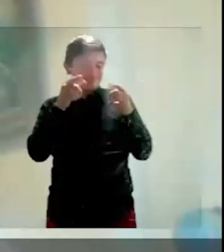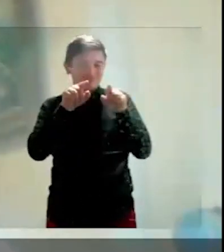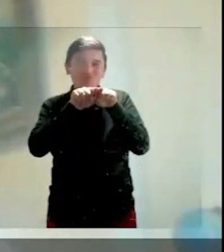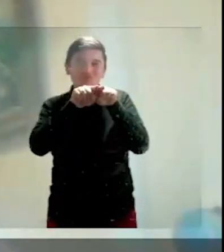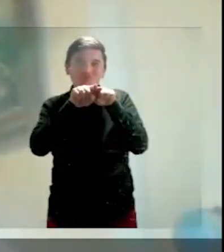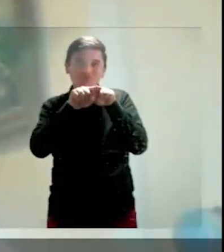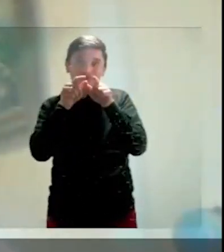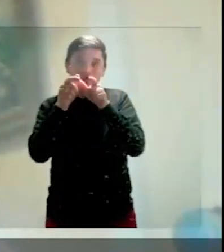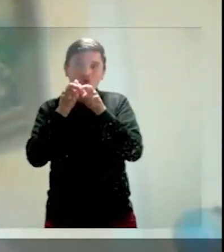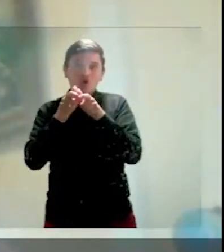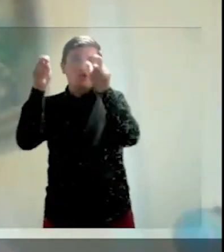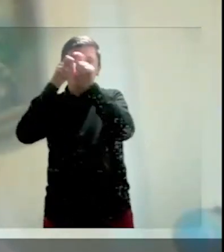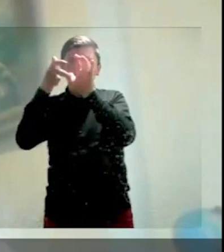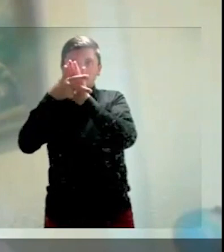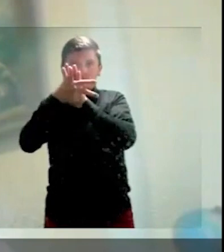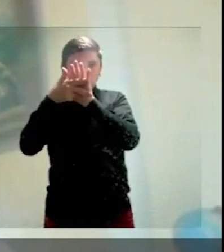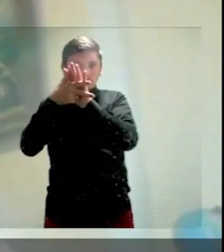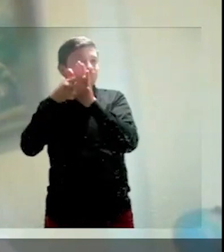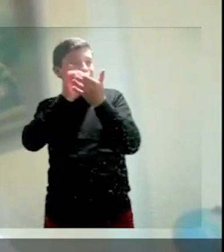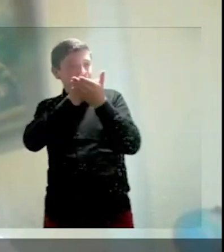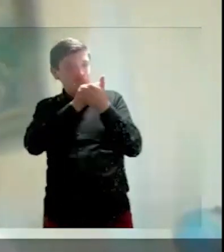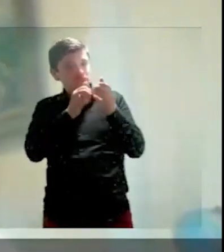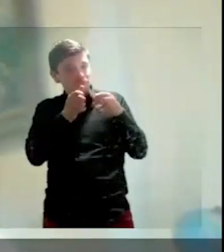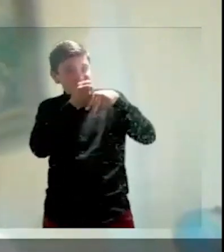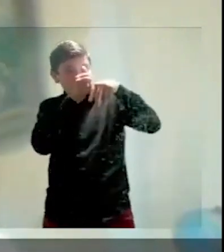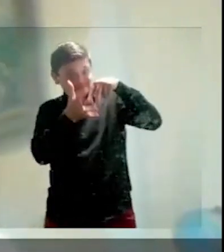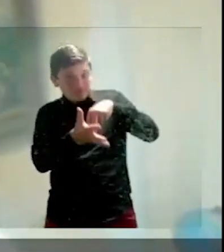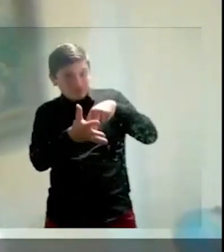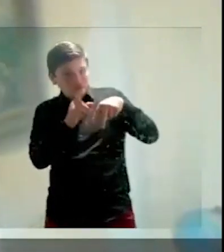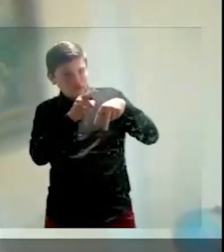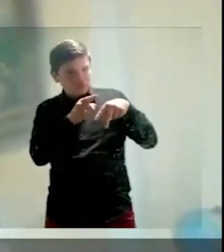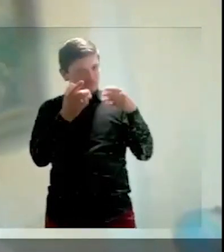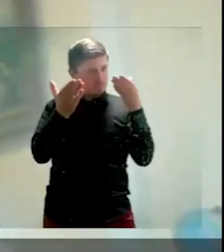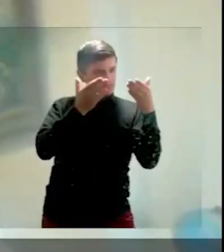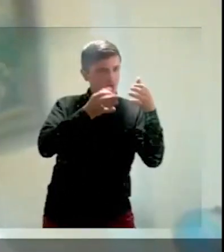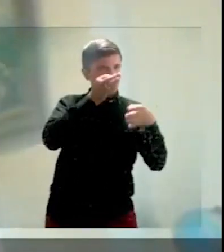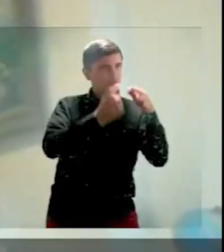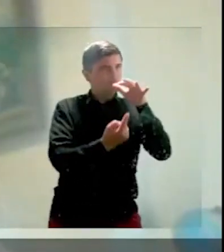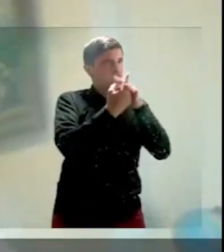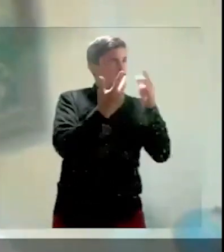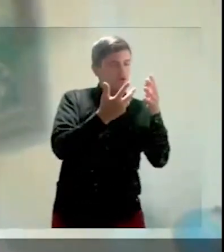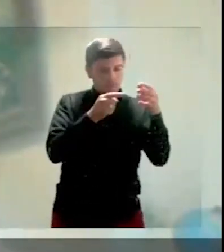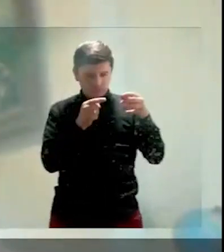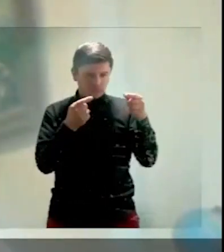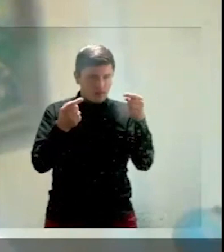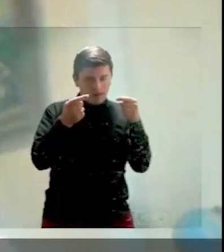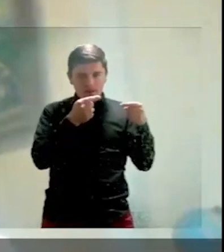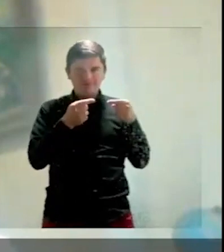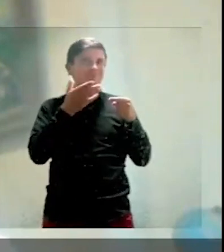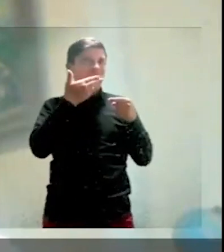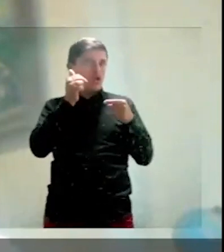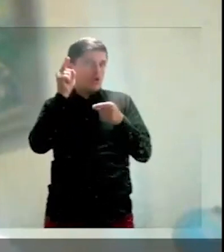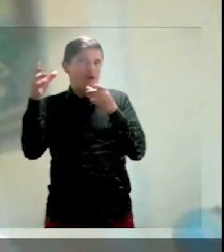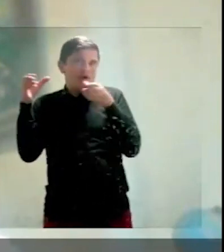de la Corte de revisar tutelas contra providencias judiciales. Optó la Corte por resolver el problema